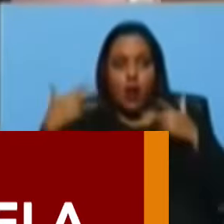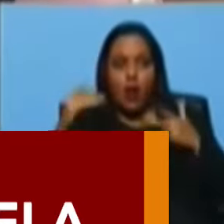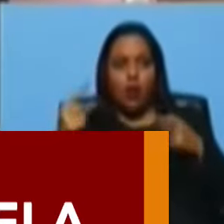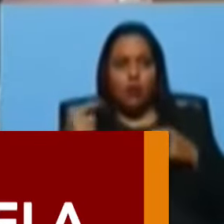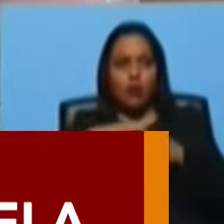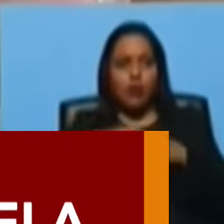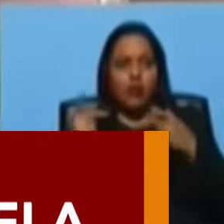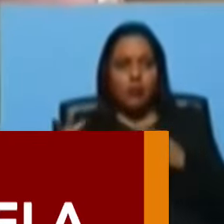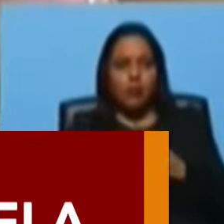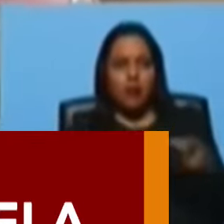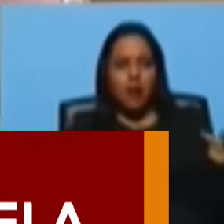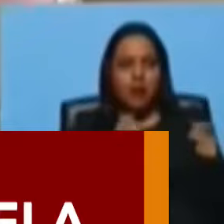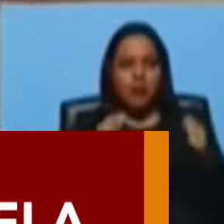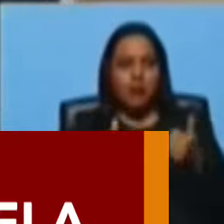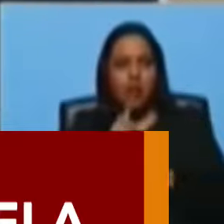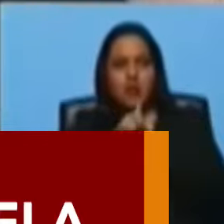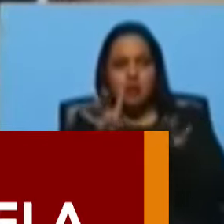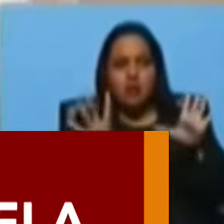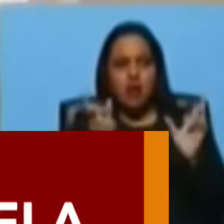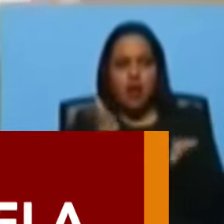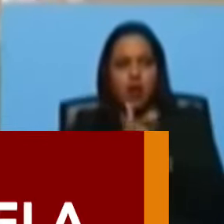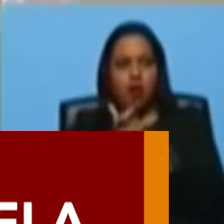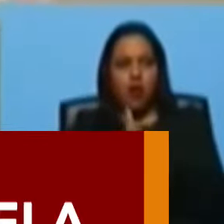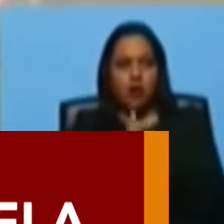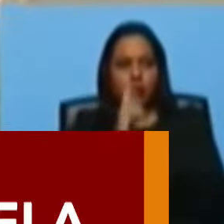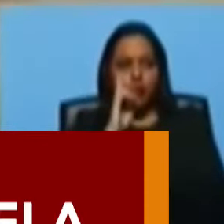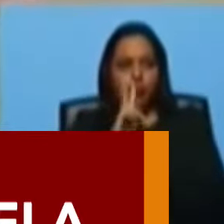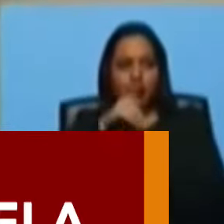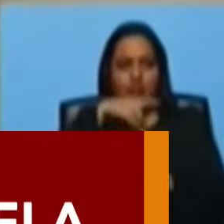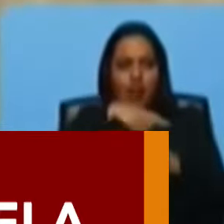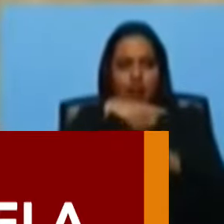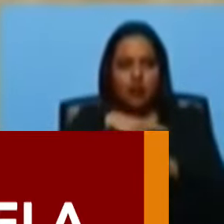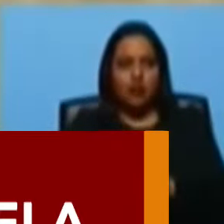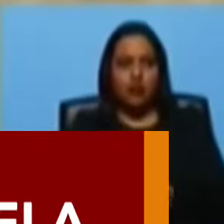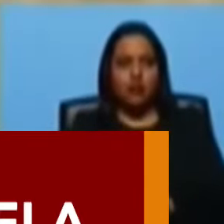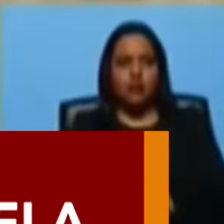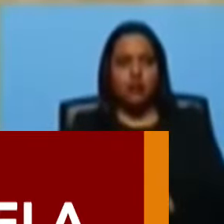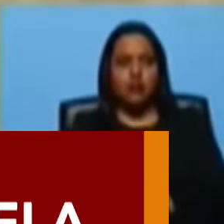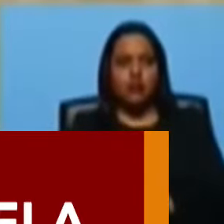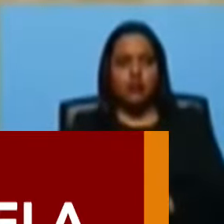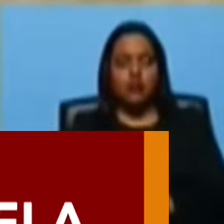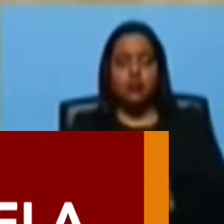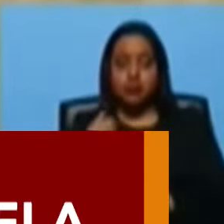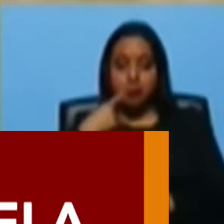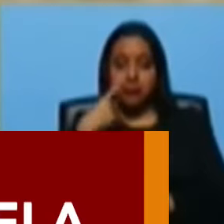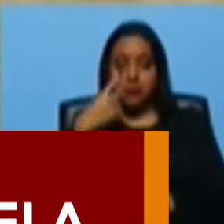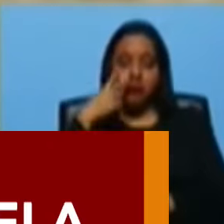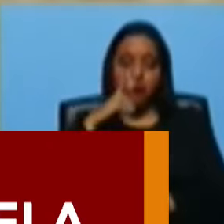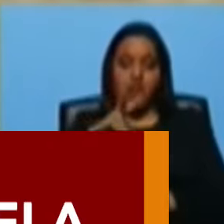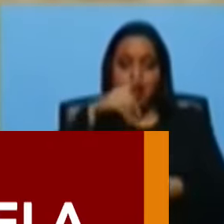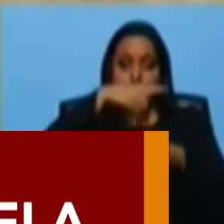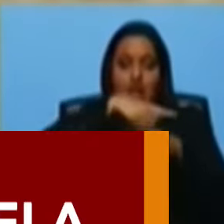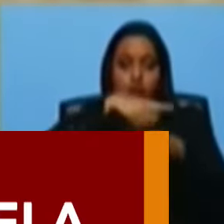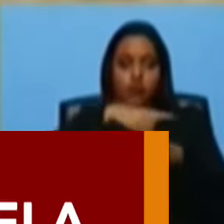mundo dijo el mandatario durante una reunión con jefes de instituciones del estado eh ya dijo que WhatsApp también